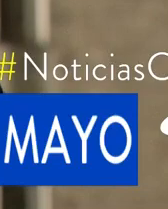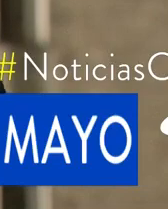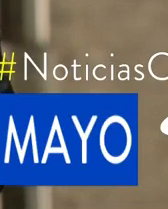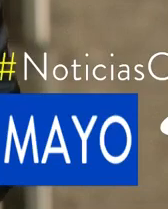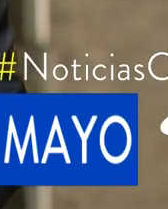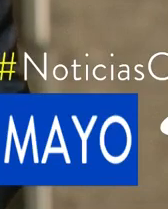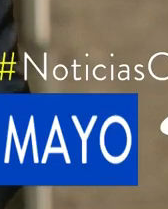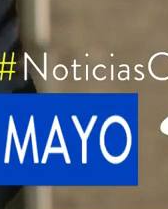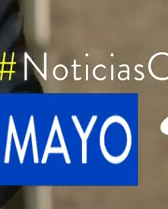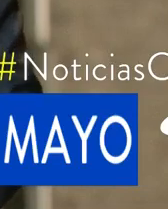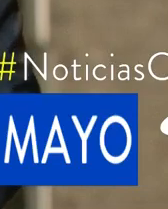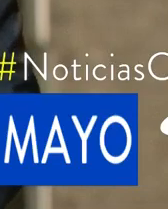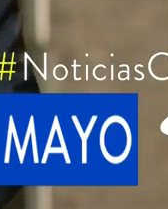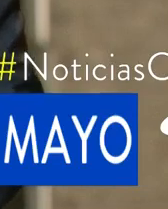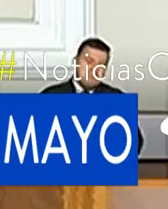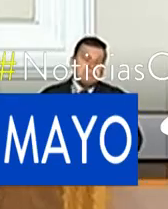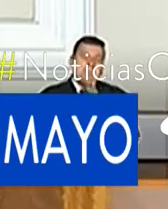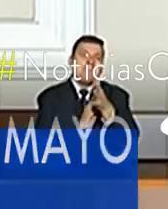millones adicionales.